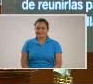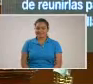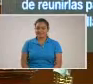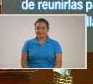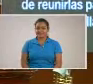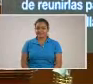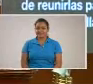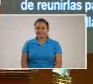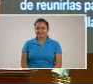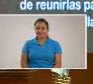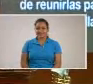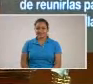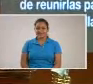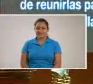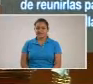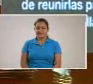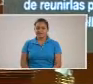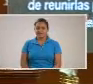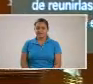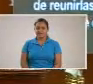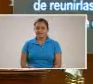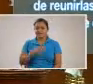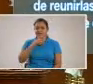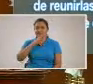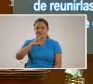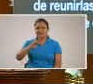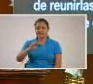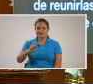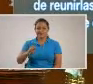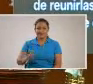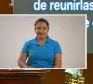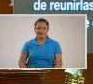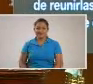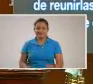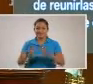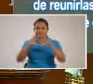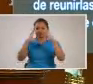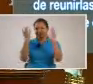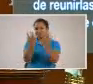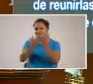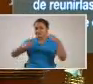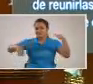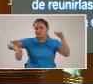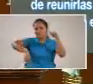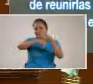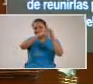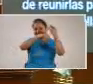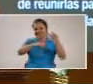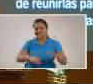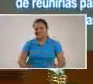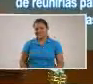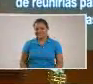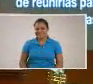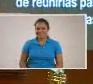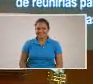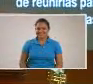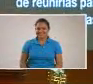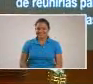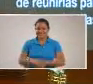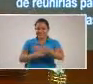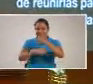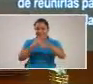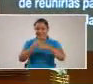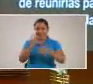Es decir, es el mundial de fútbol de la FIFA. Ya me di cuenta que, verás, usted